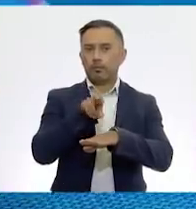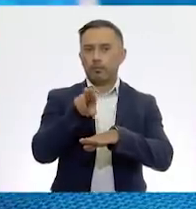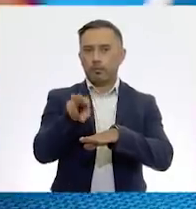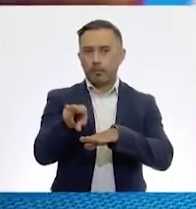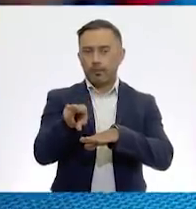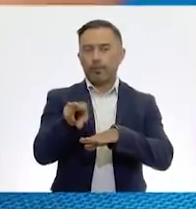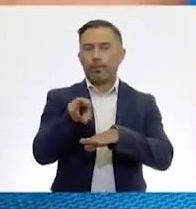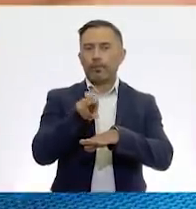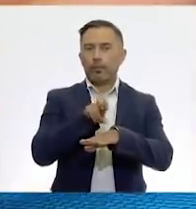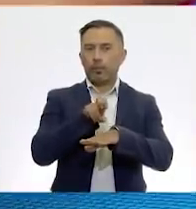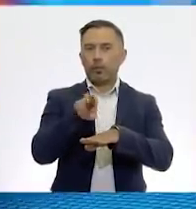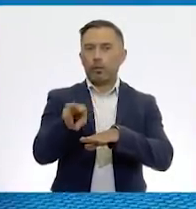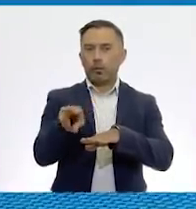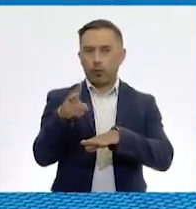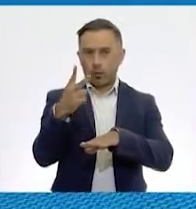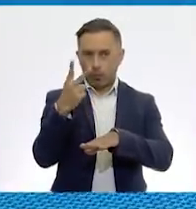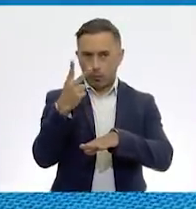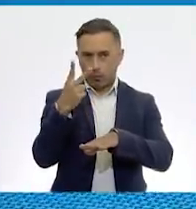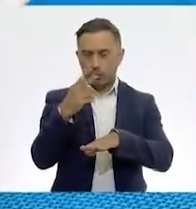2,